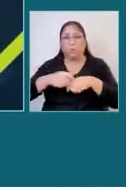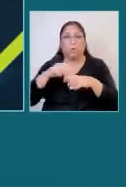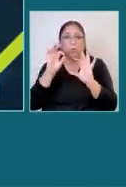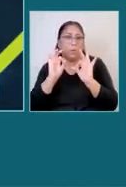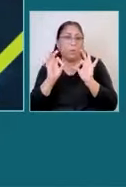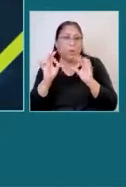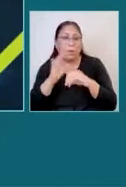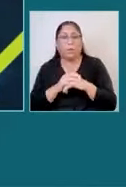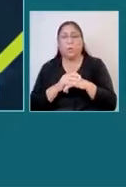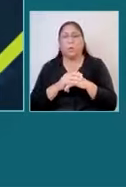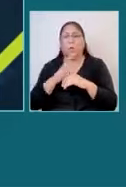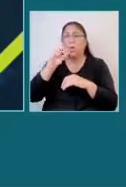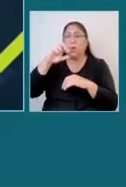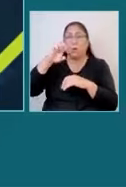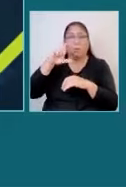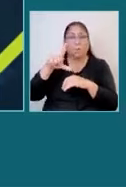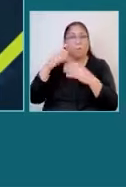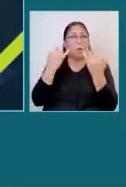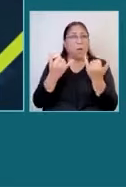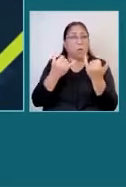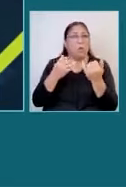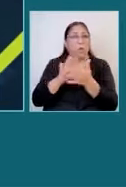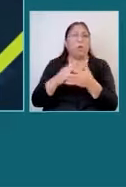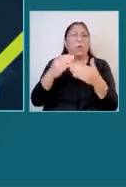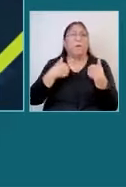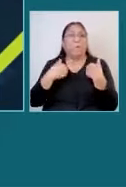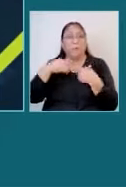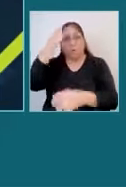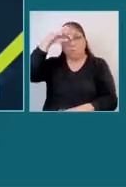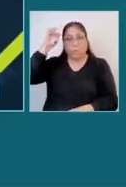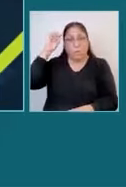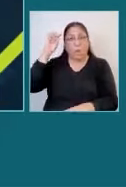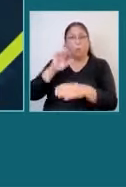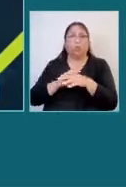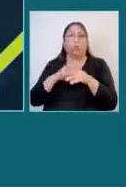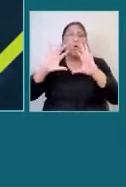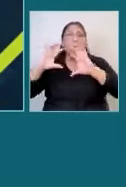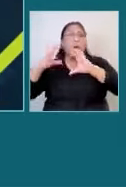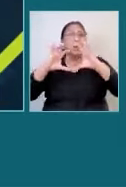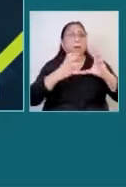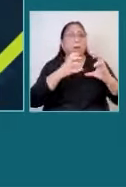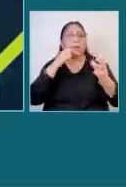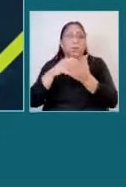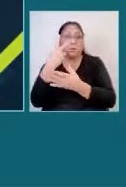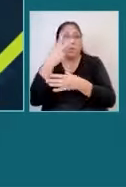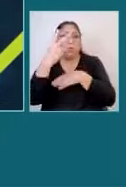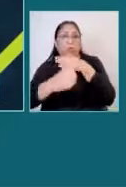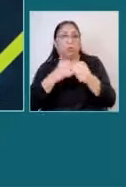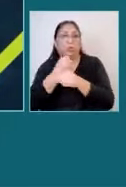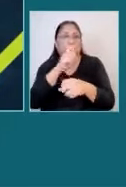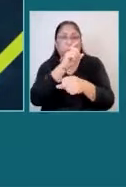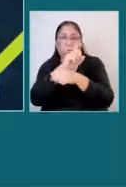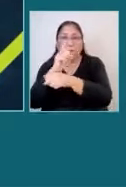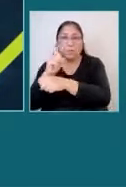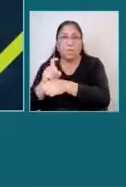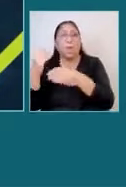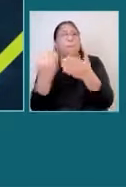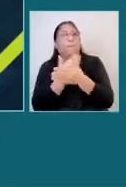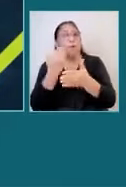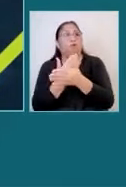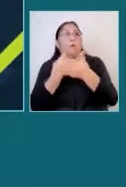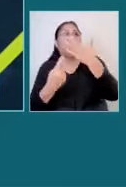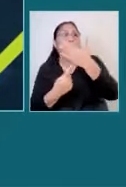venture capital. Ahora es muy común, por ejemplo, en pregrado tener cursos de fintech. También hay un curso por 2 años que venimos llevando de innovación